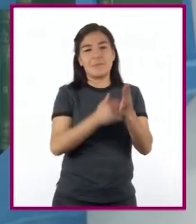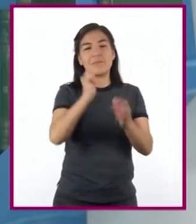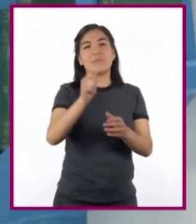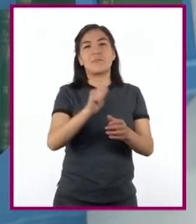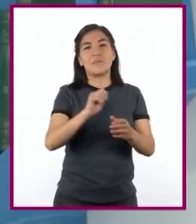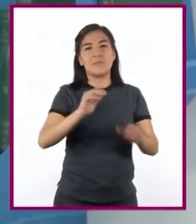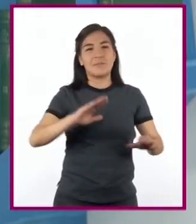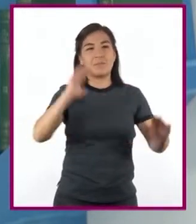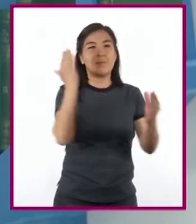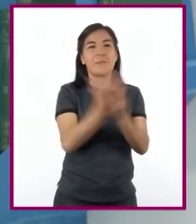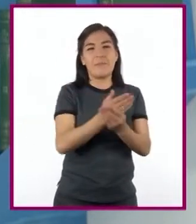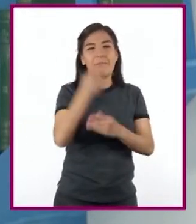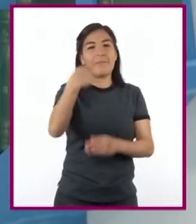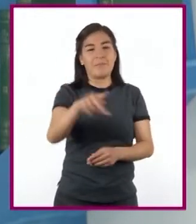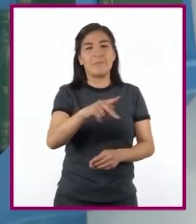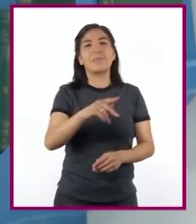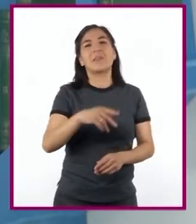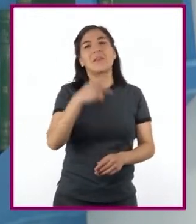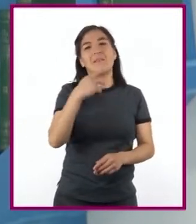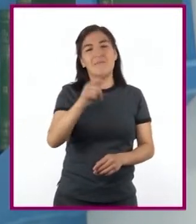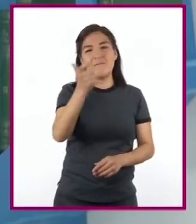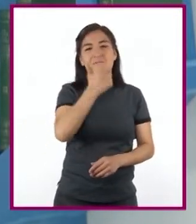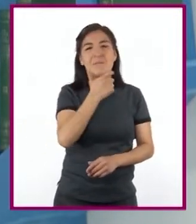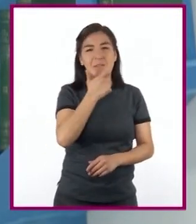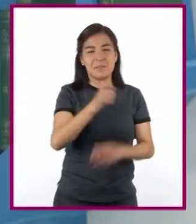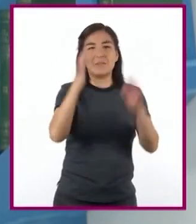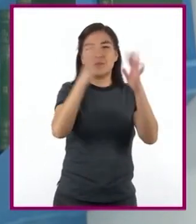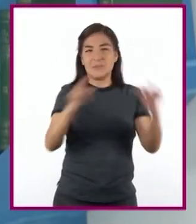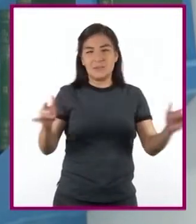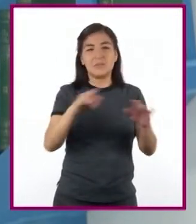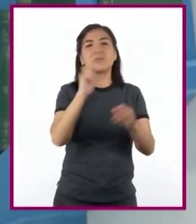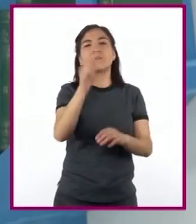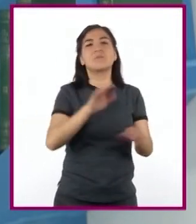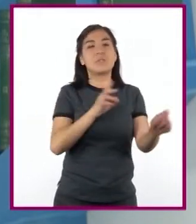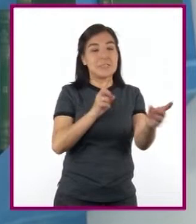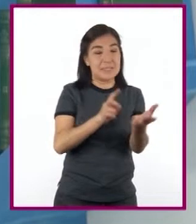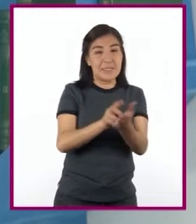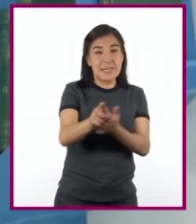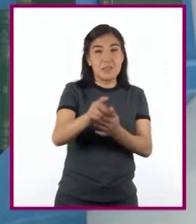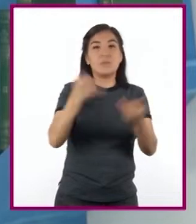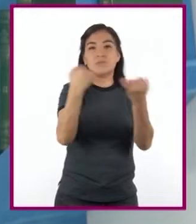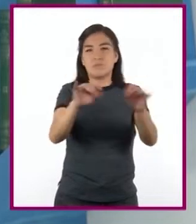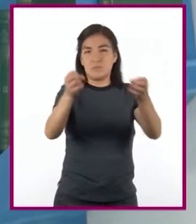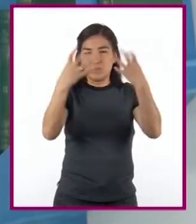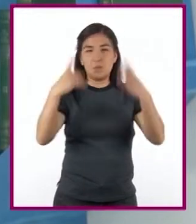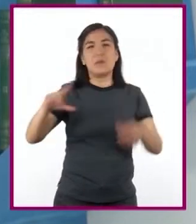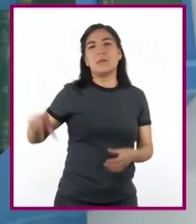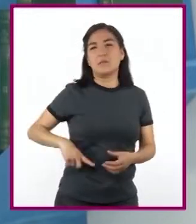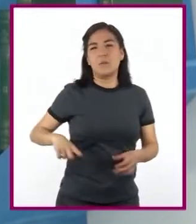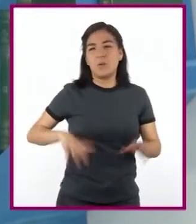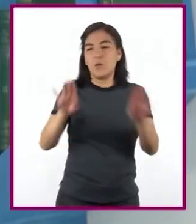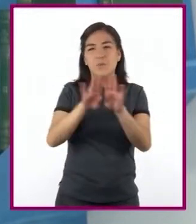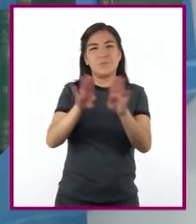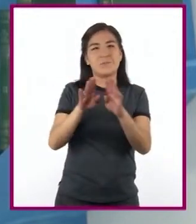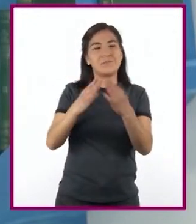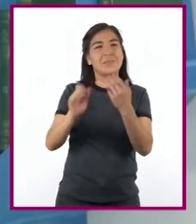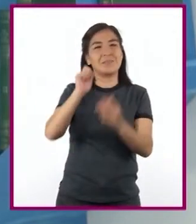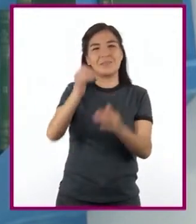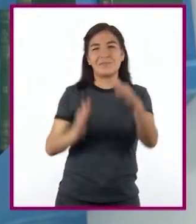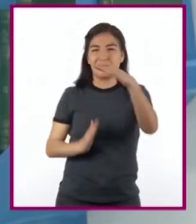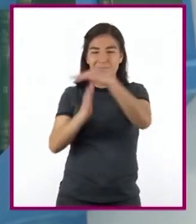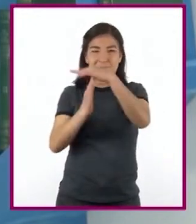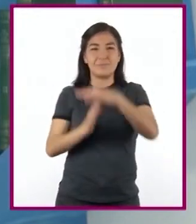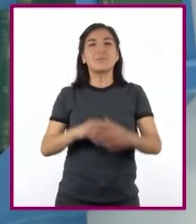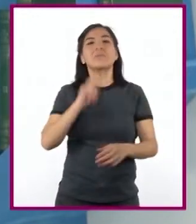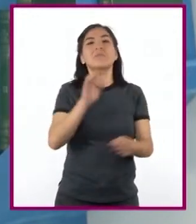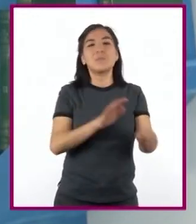enciclopedia francesa que en los conceptos de derechos individuales y gobierno limitado, que absorbían de obras